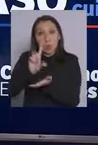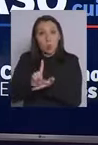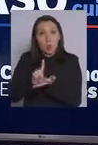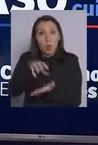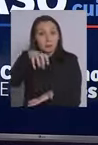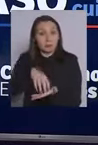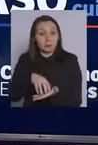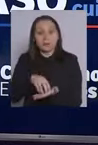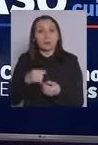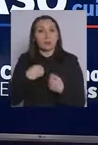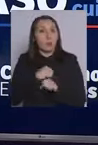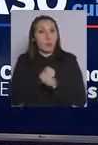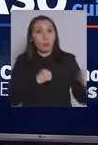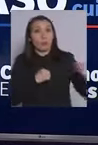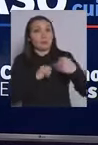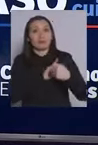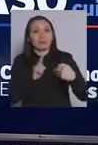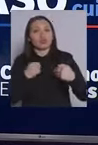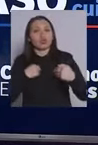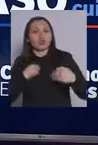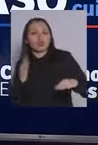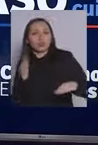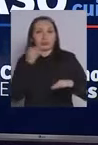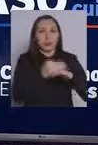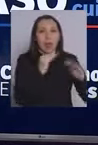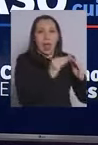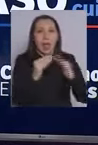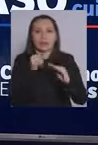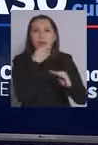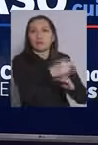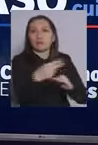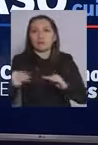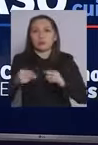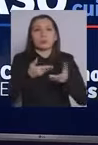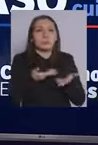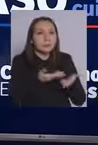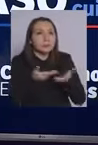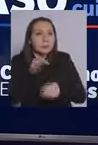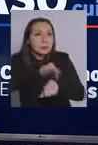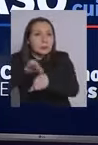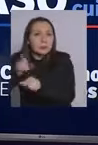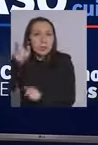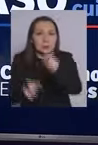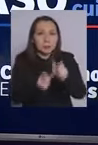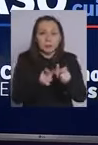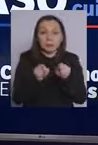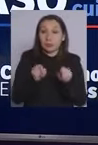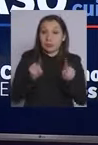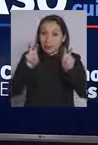establecimiento, sale a la calle, sale al barrio a atender a las personas. Y a propósito